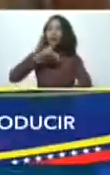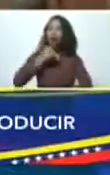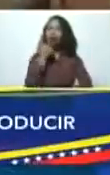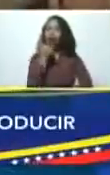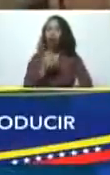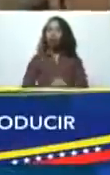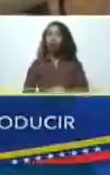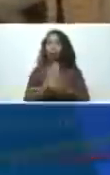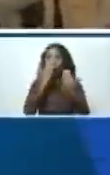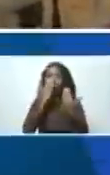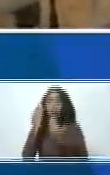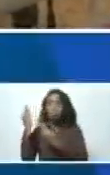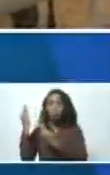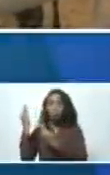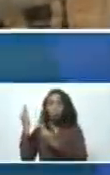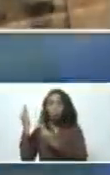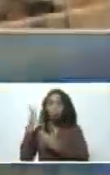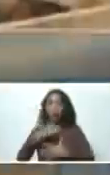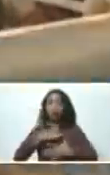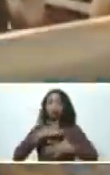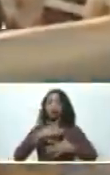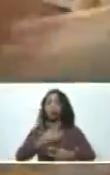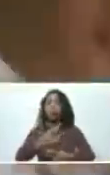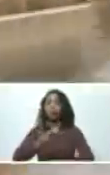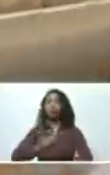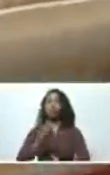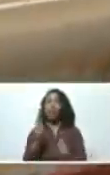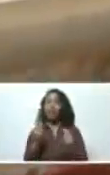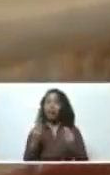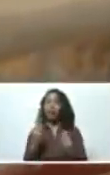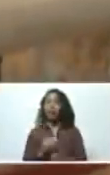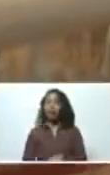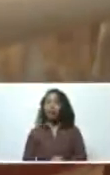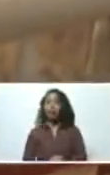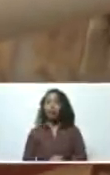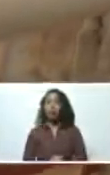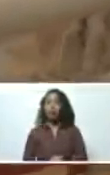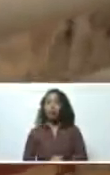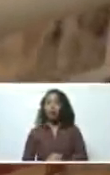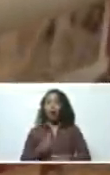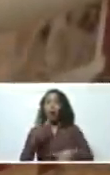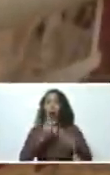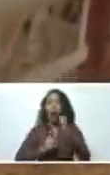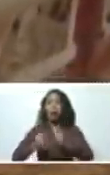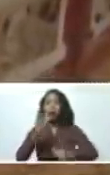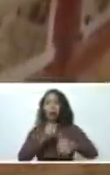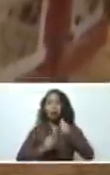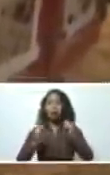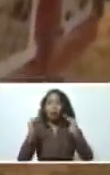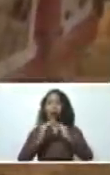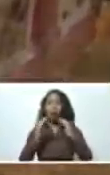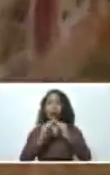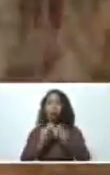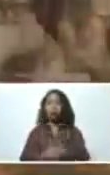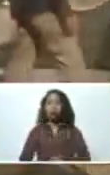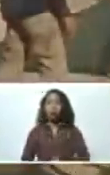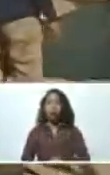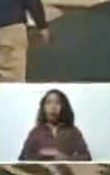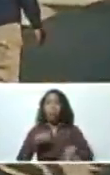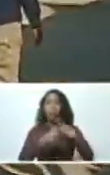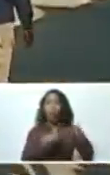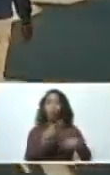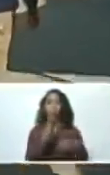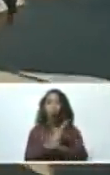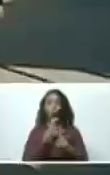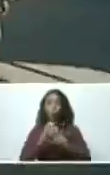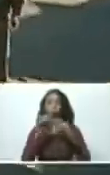ver lácteos en la casita, que se ve interesante, ¿vale? Lácteos La Casita, producto